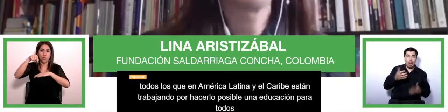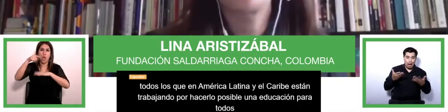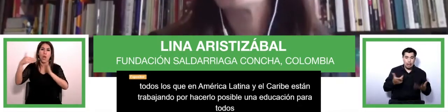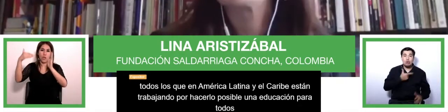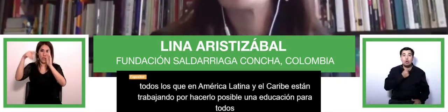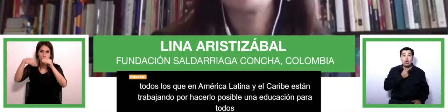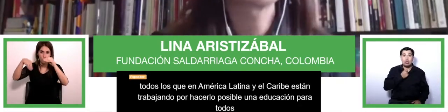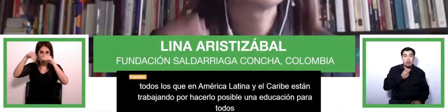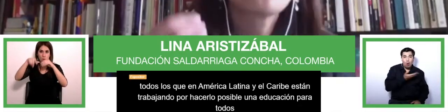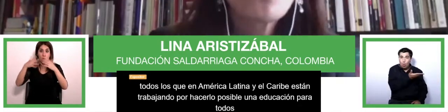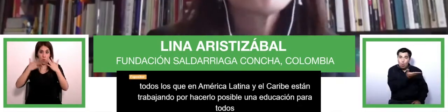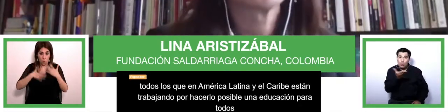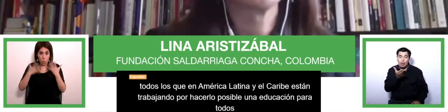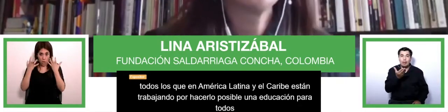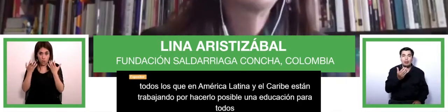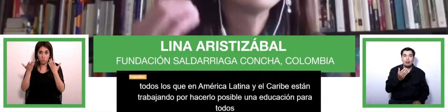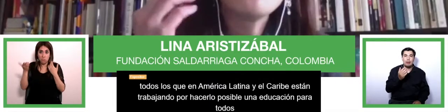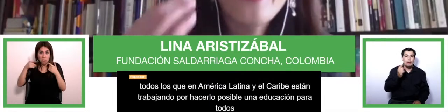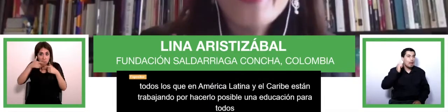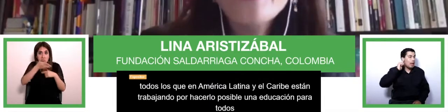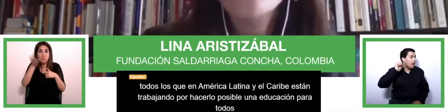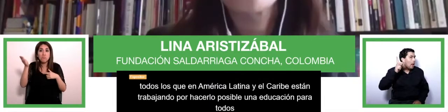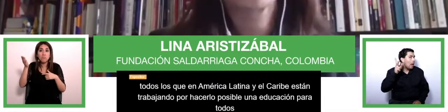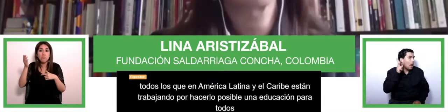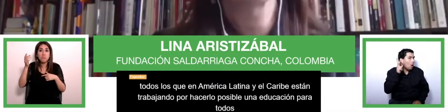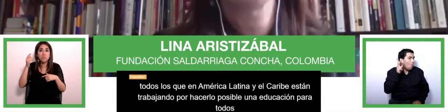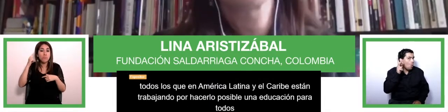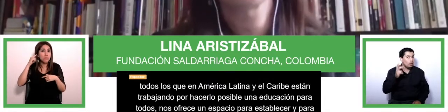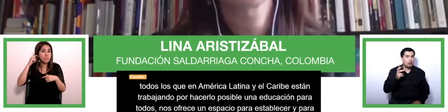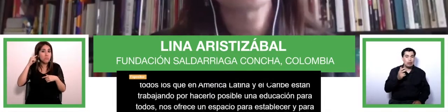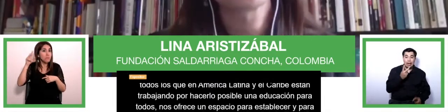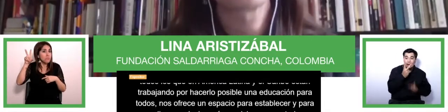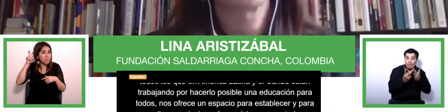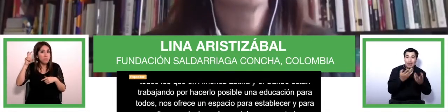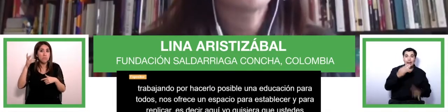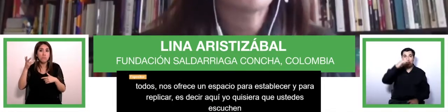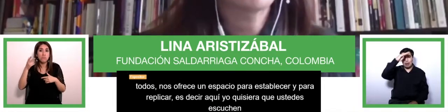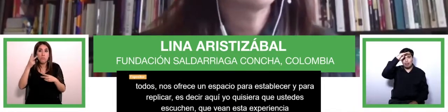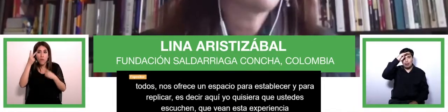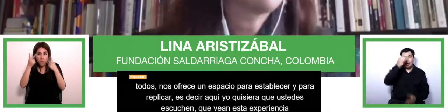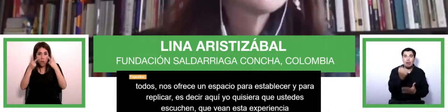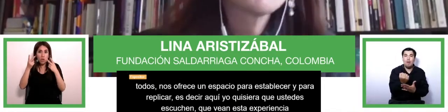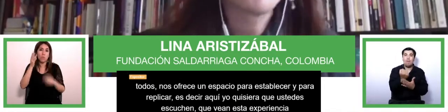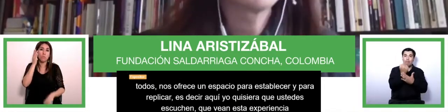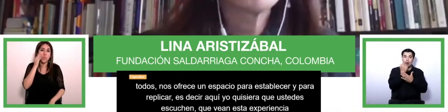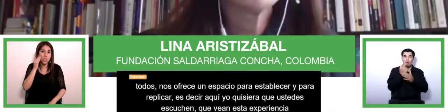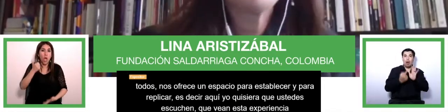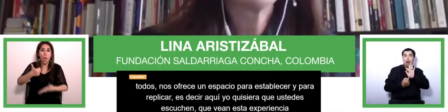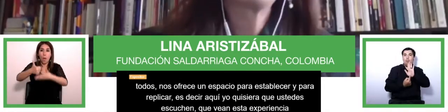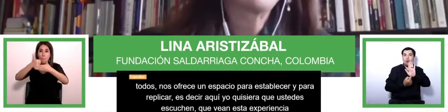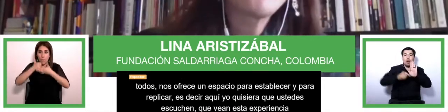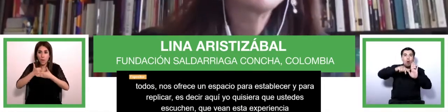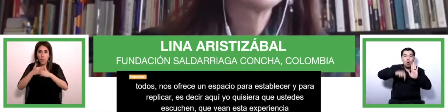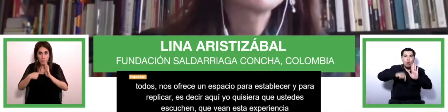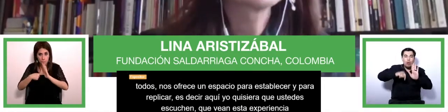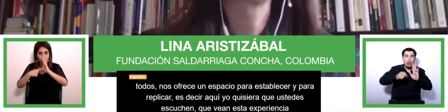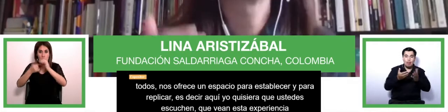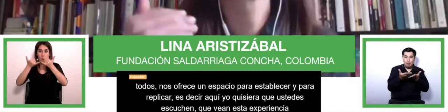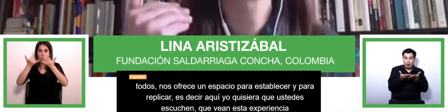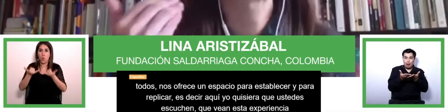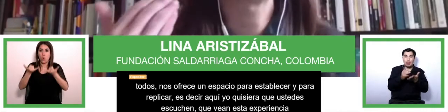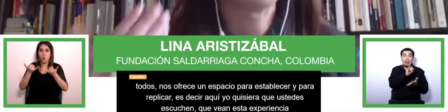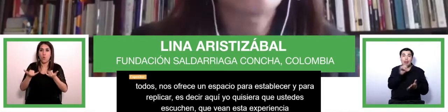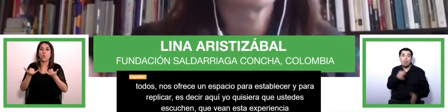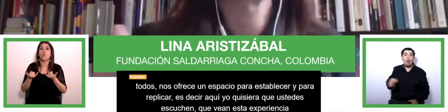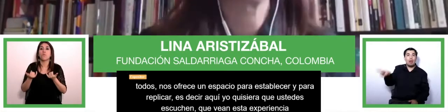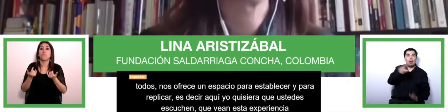yo quisiera que ustedes escuchen, que vean estas experiencias que nos van a mostrar hoy para que estas